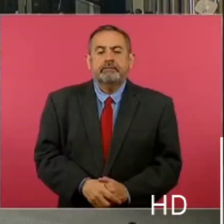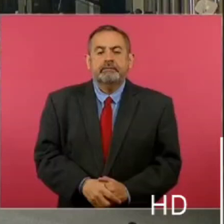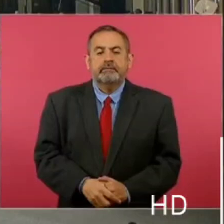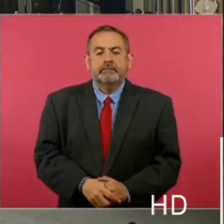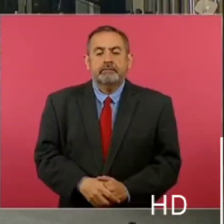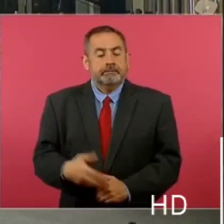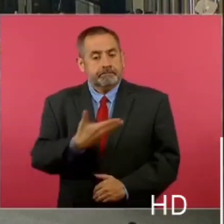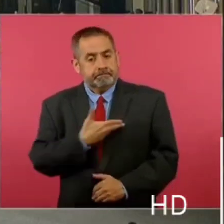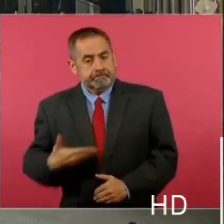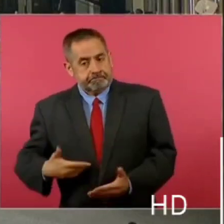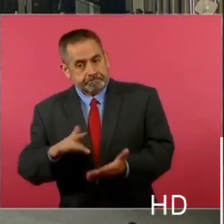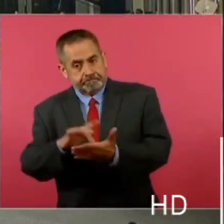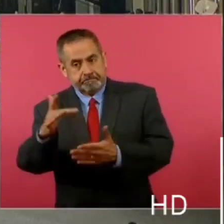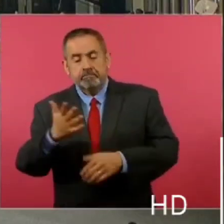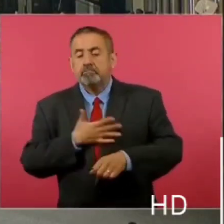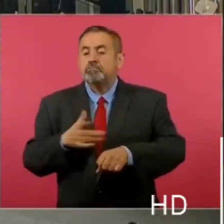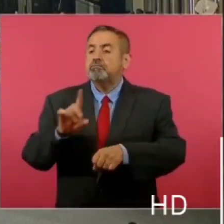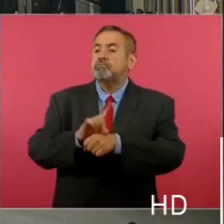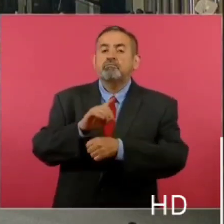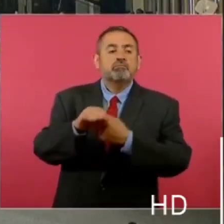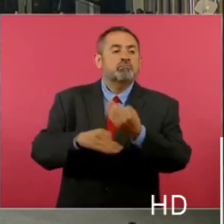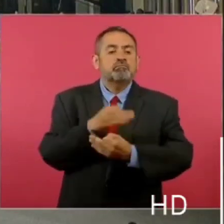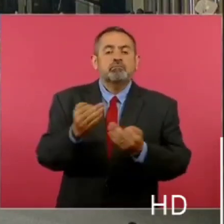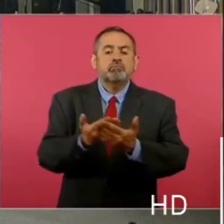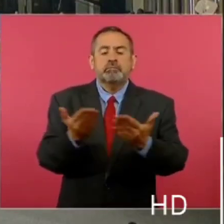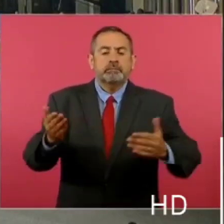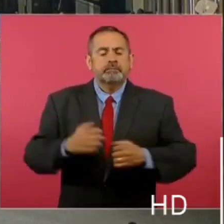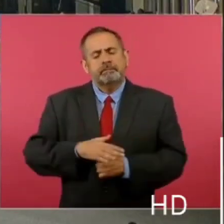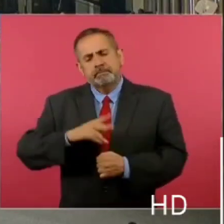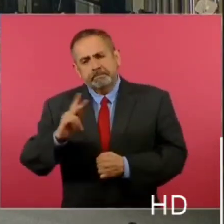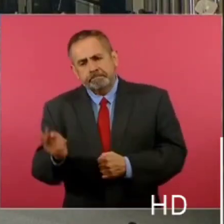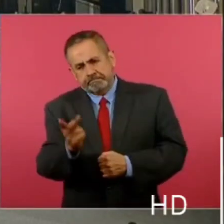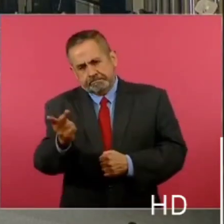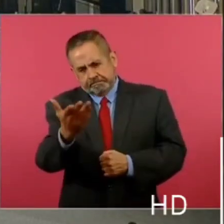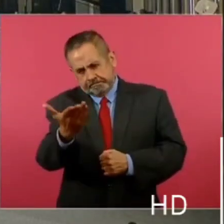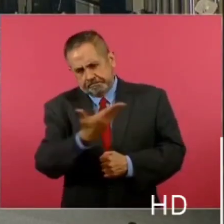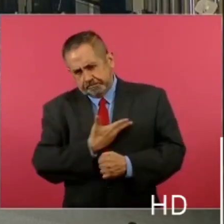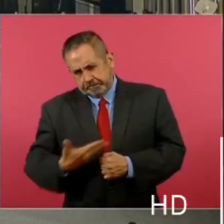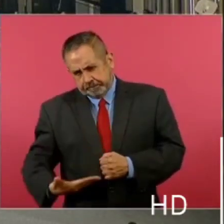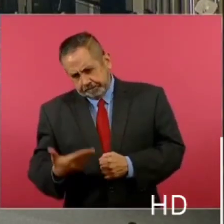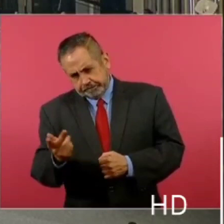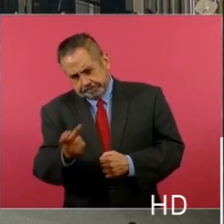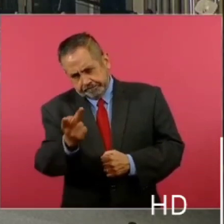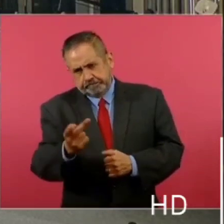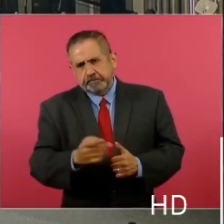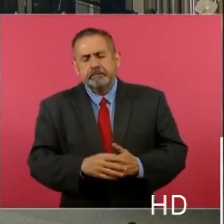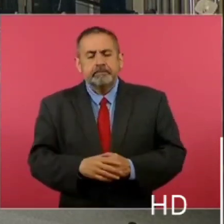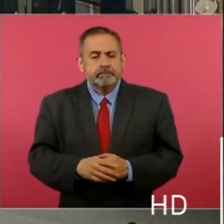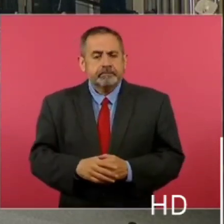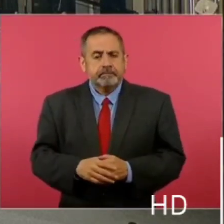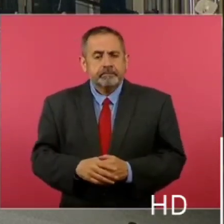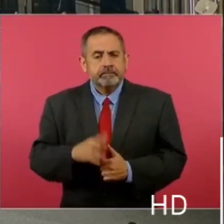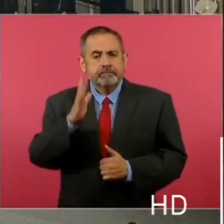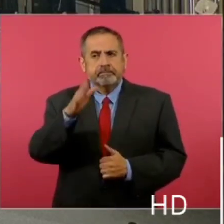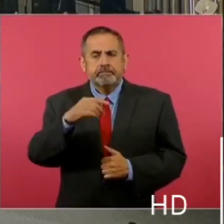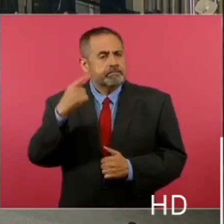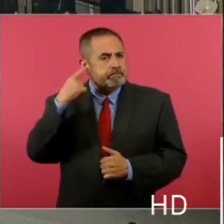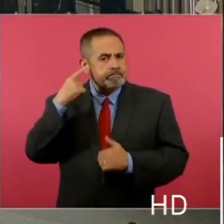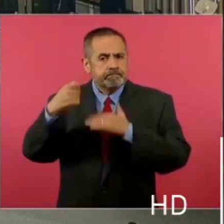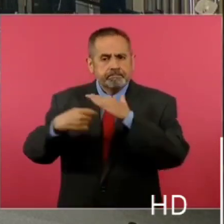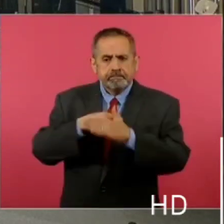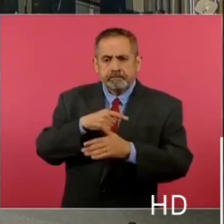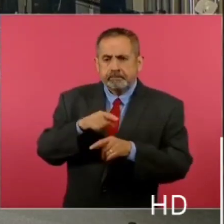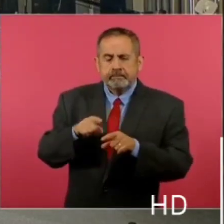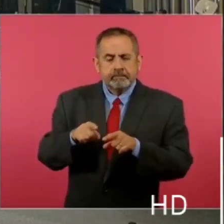Gracias, presidente. Muy buenos días a todos. Preguntarle, presidente, si ya recibió esta notificación por parte